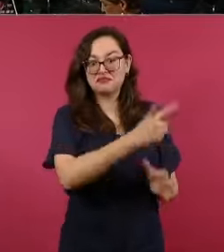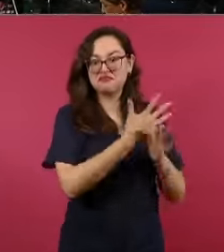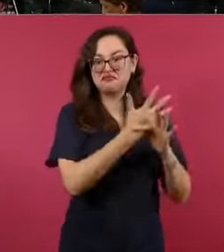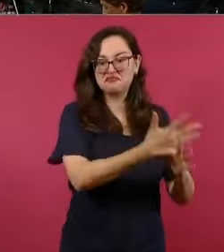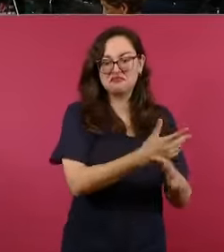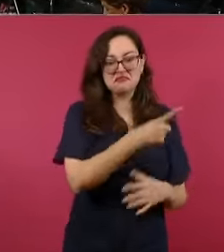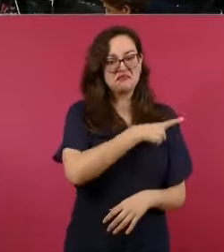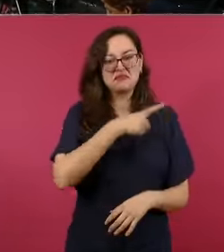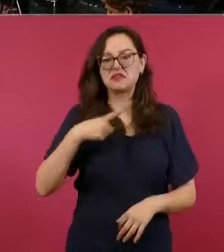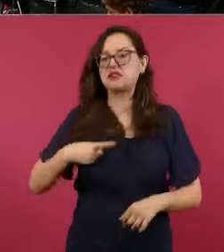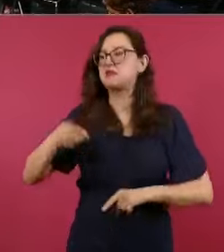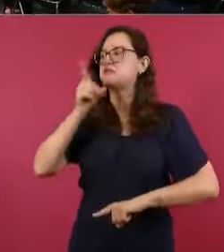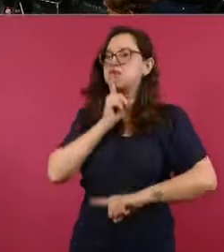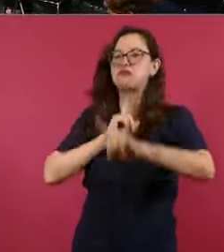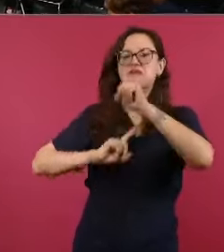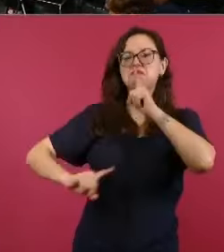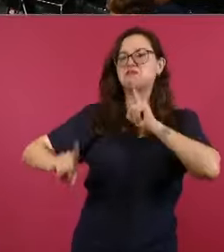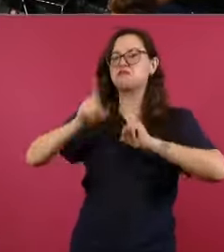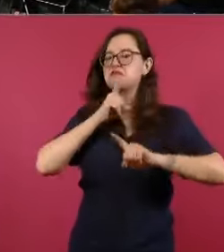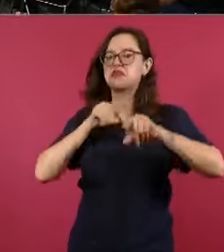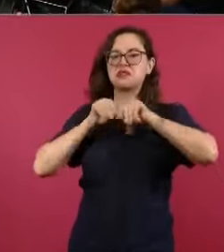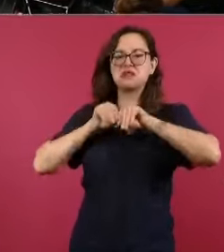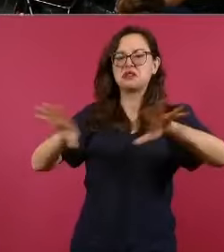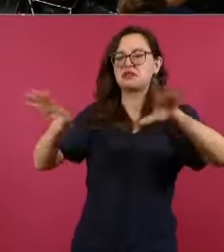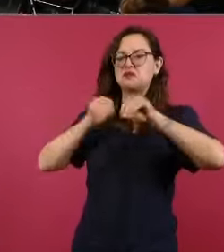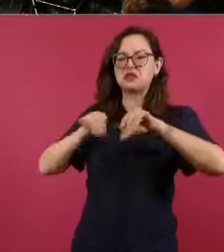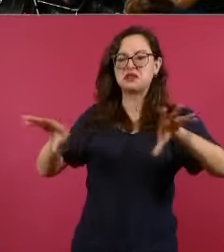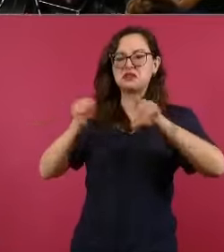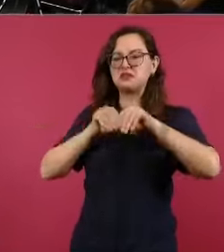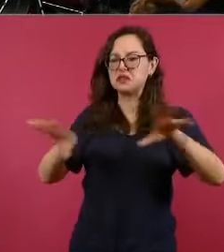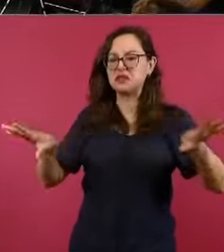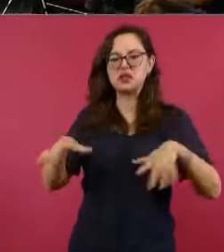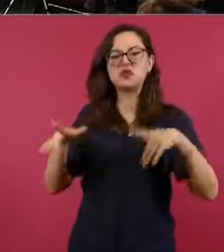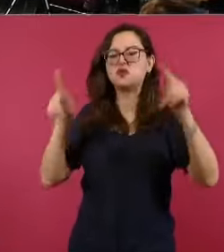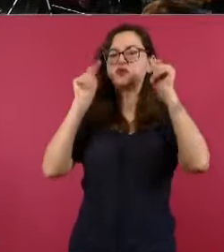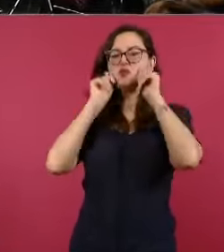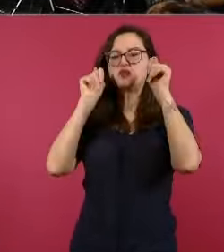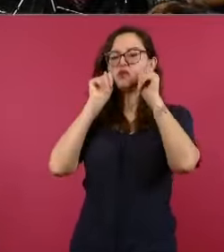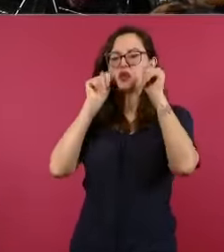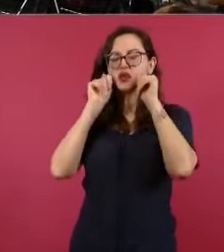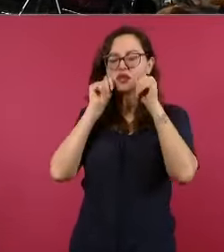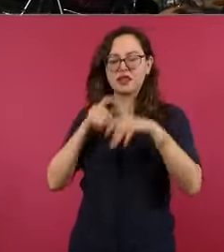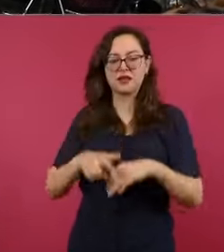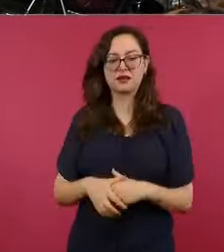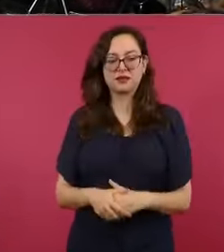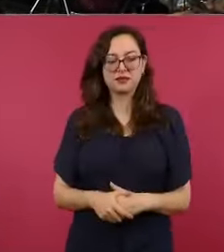mentir qué es lo que están aplicando pero no fue el que lo